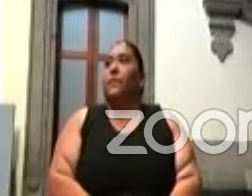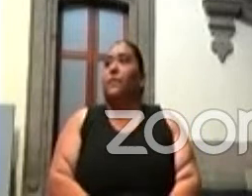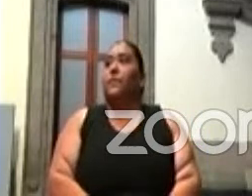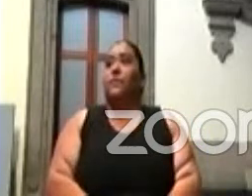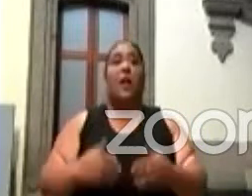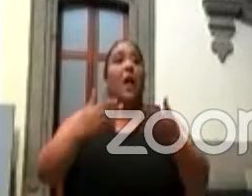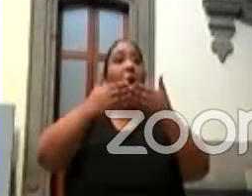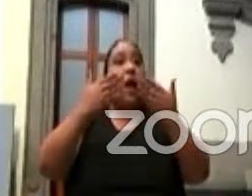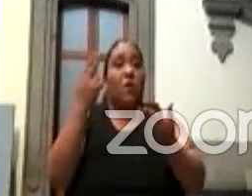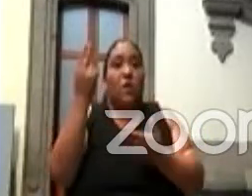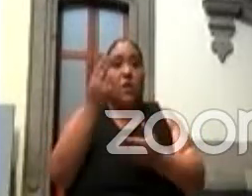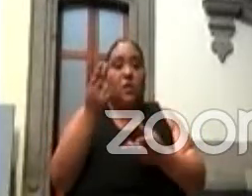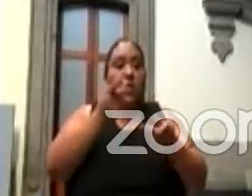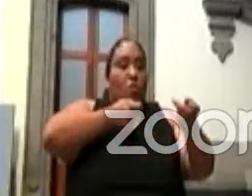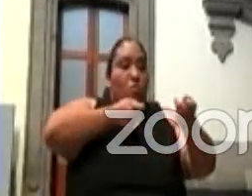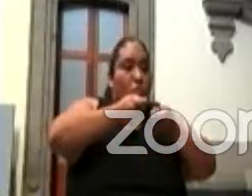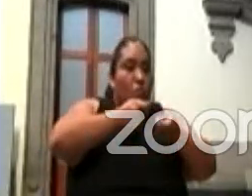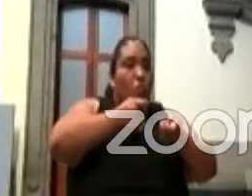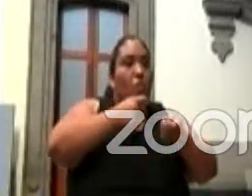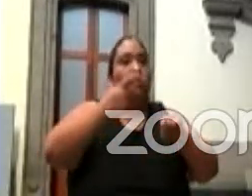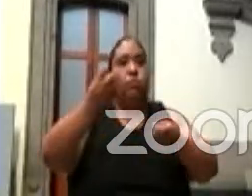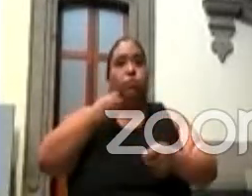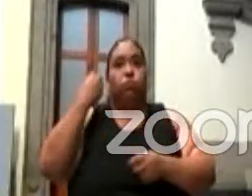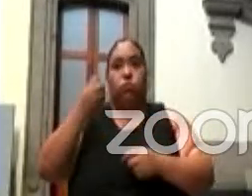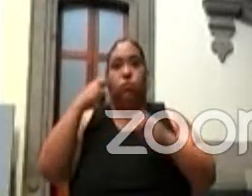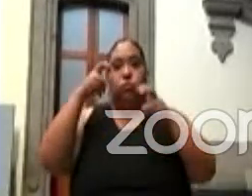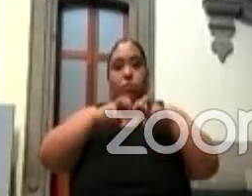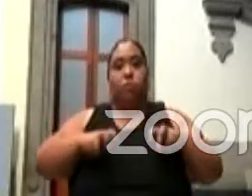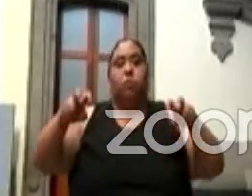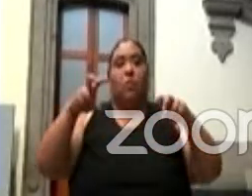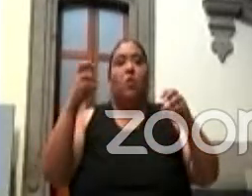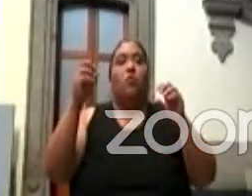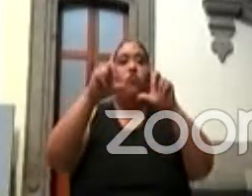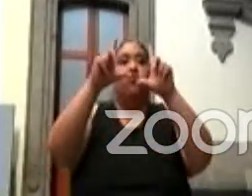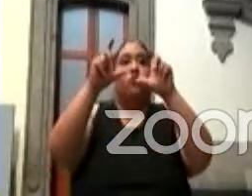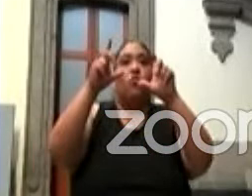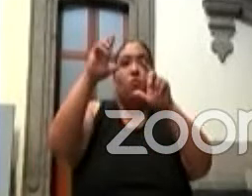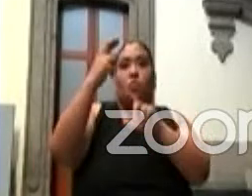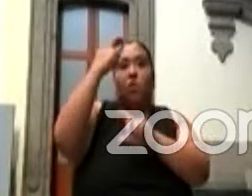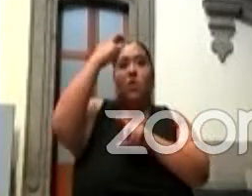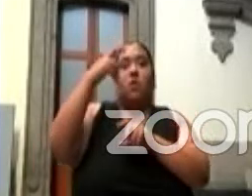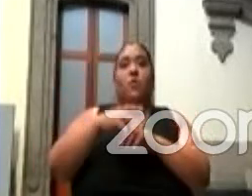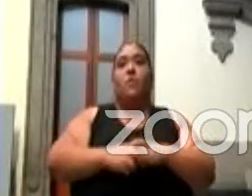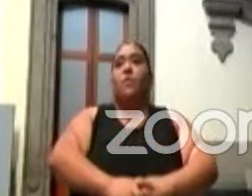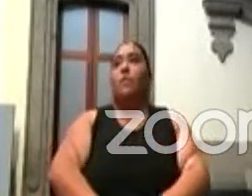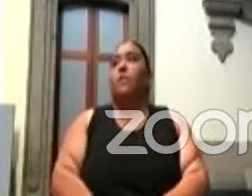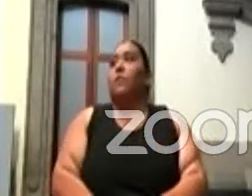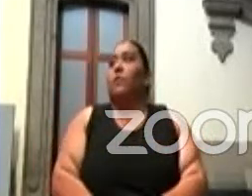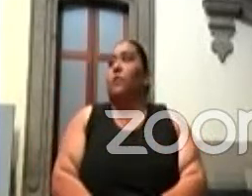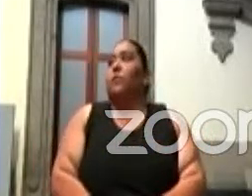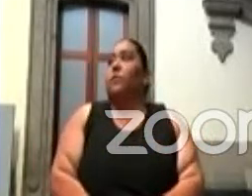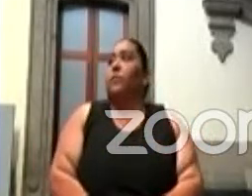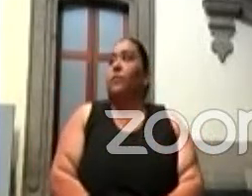Solicitamos a la moderadora y a nuestra ponente nos permitan tomar una foto conmemorativa del panel.